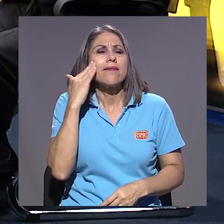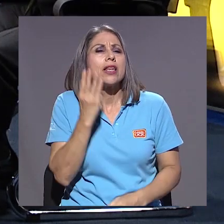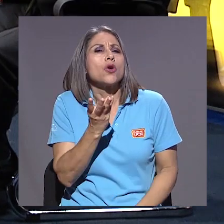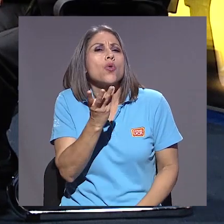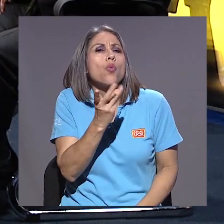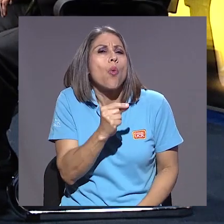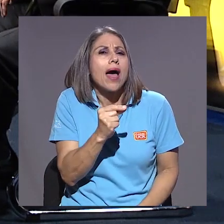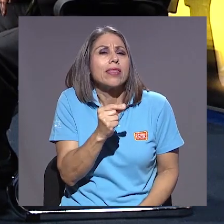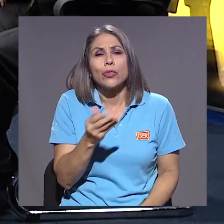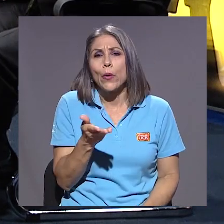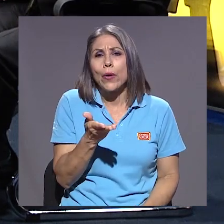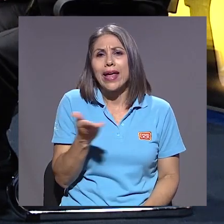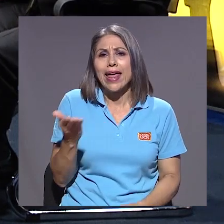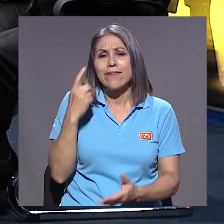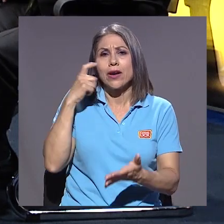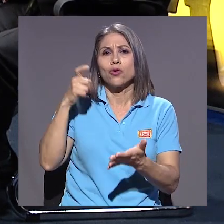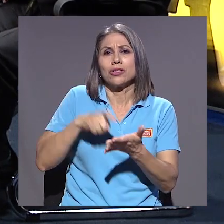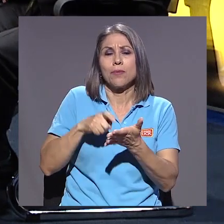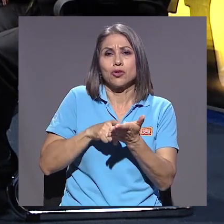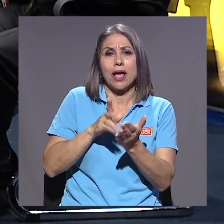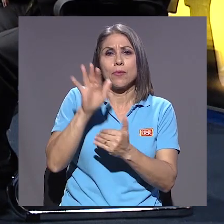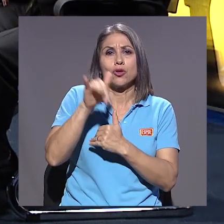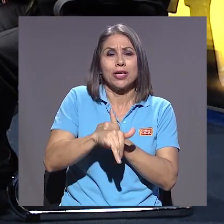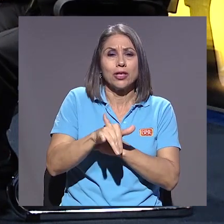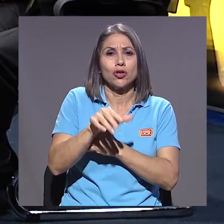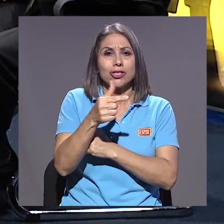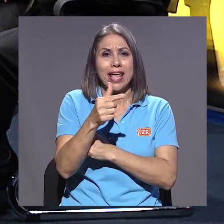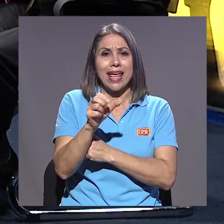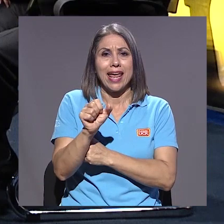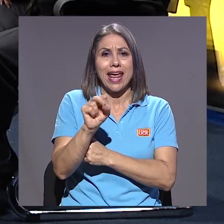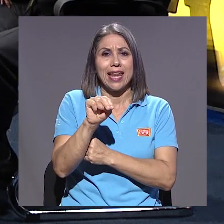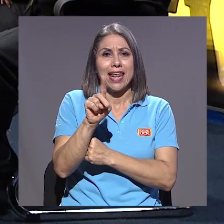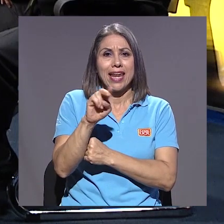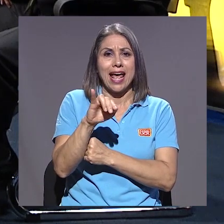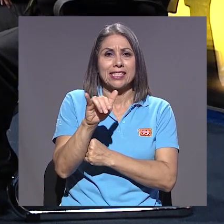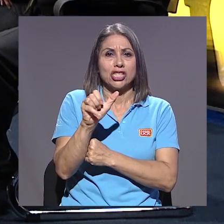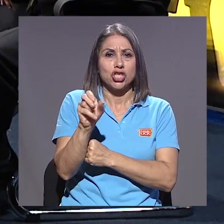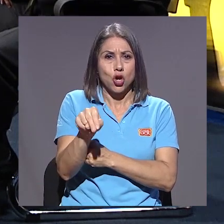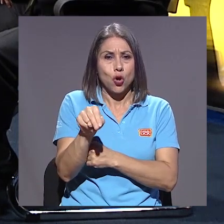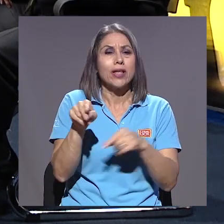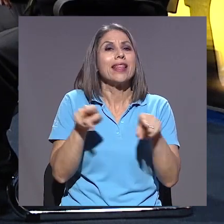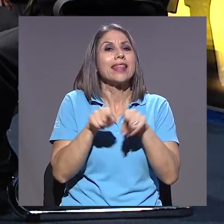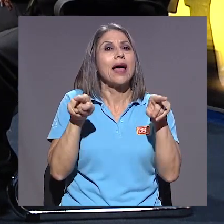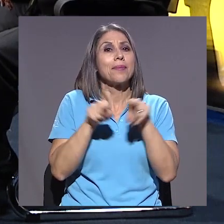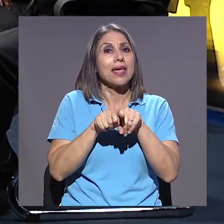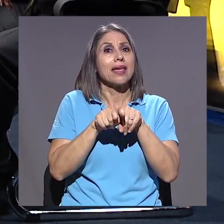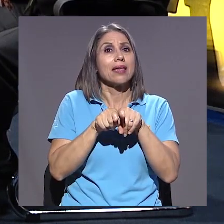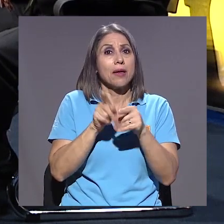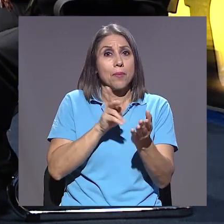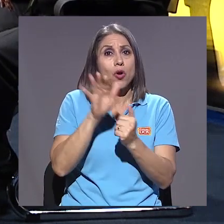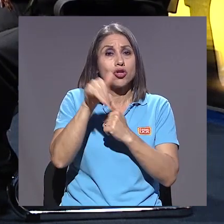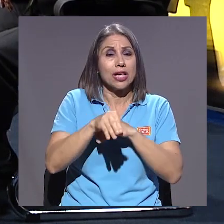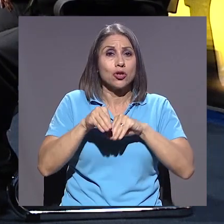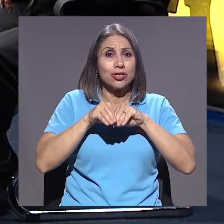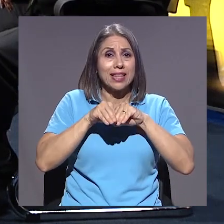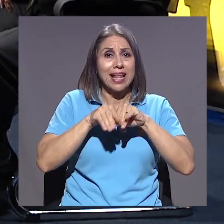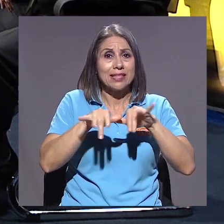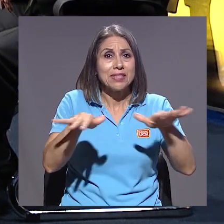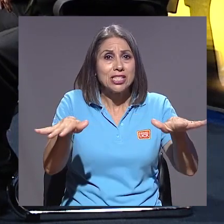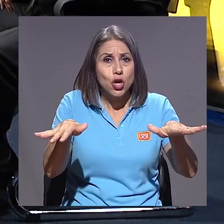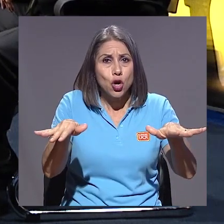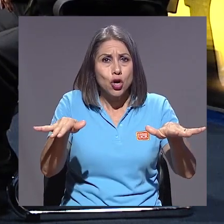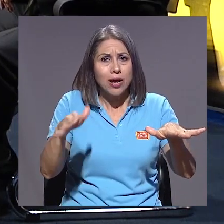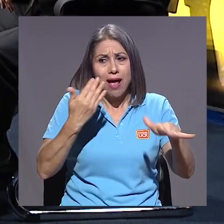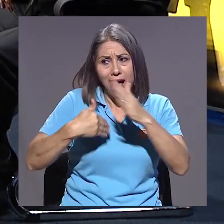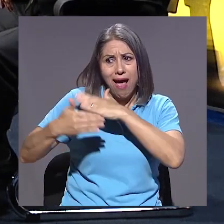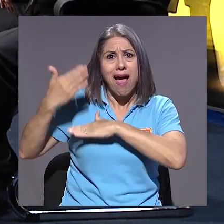de generación, por ejemplo, a los proyectos de transmisión. Encontramos en el pasado proyectos de transmisión que hasta se llegaron a duplicar